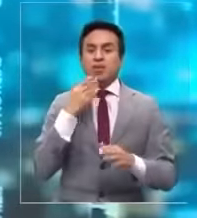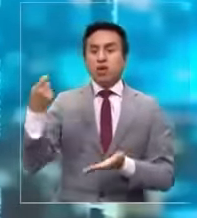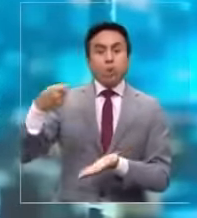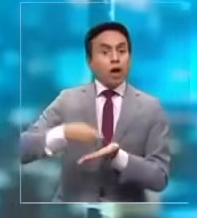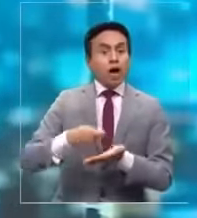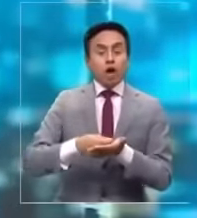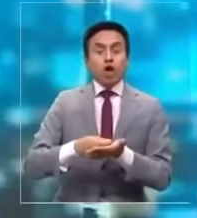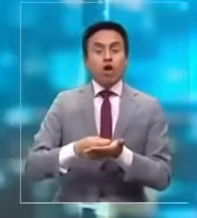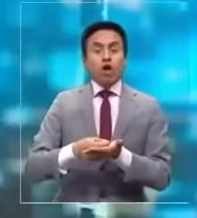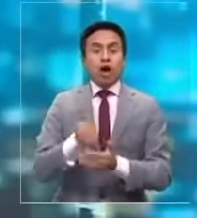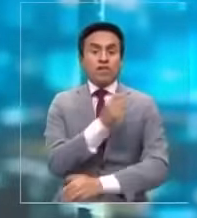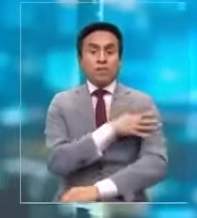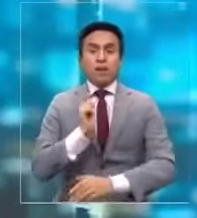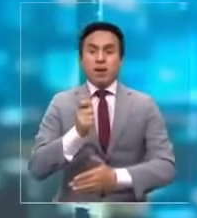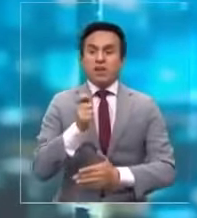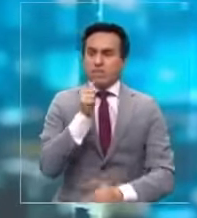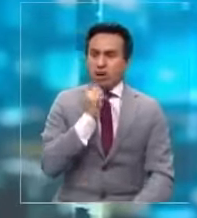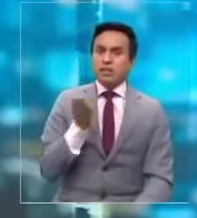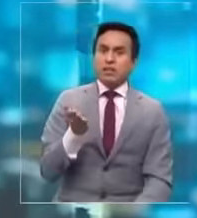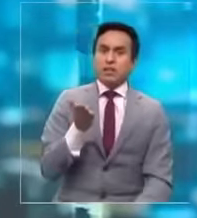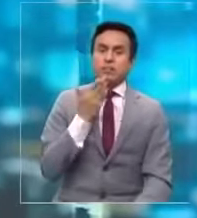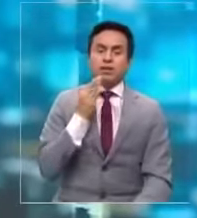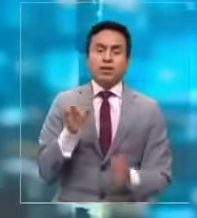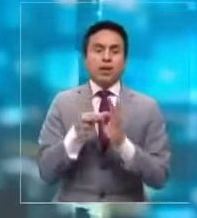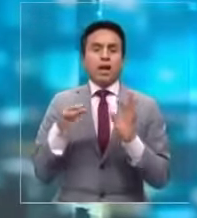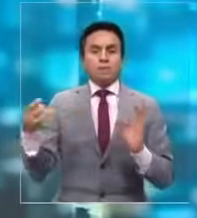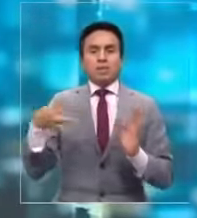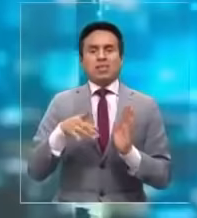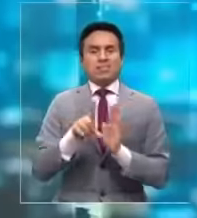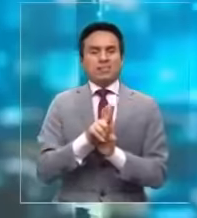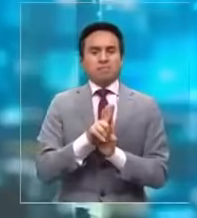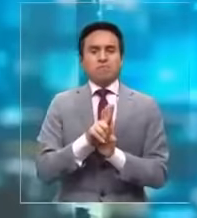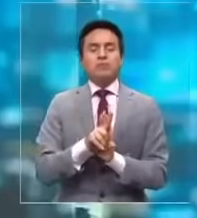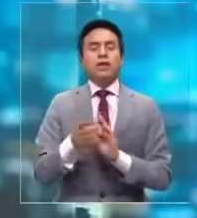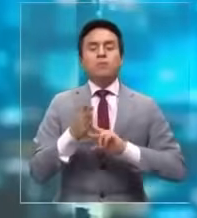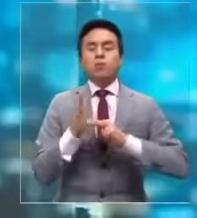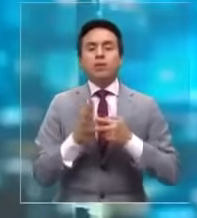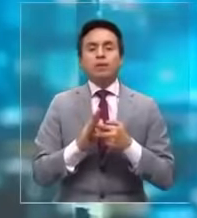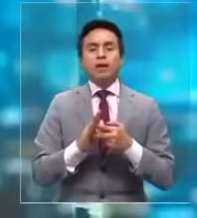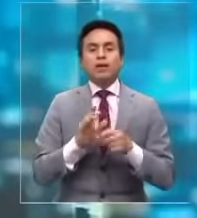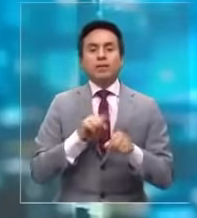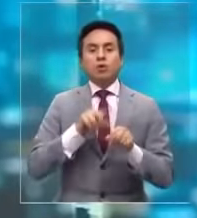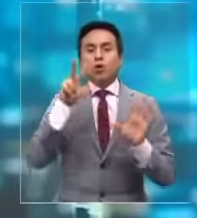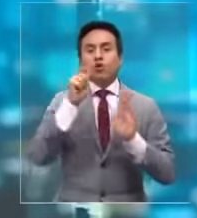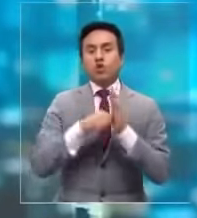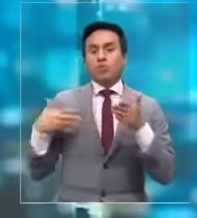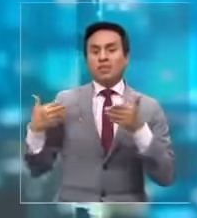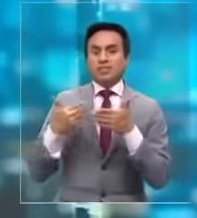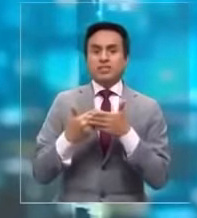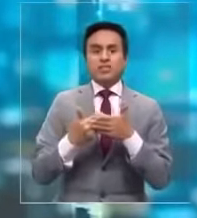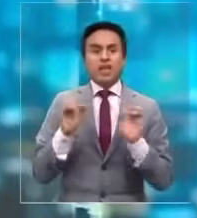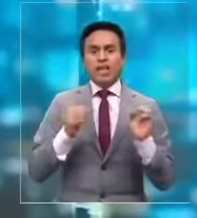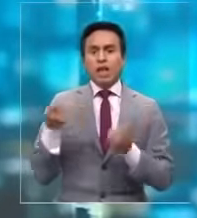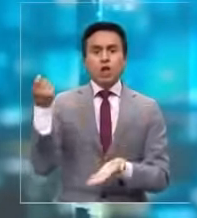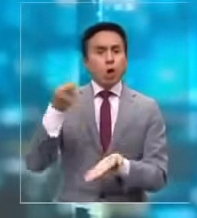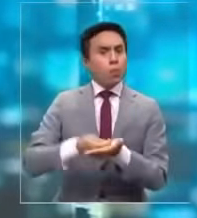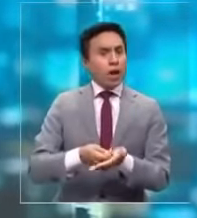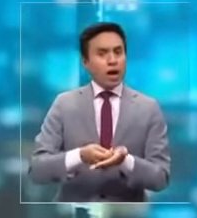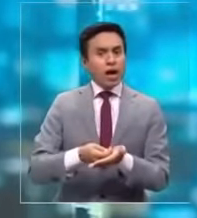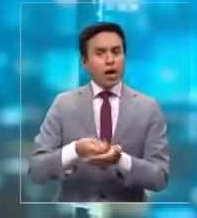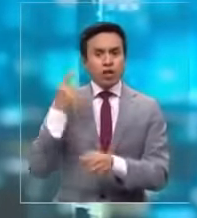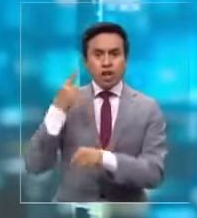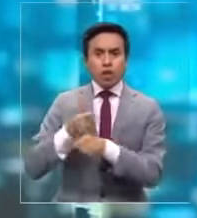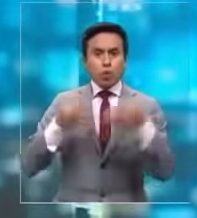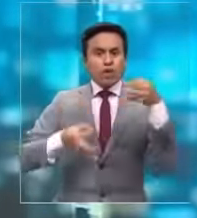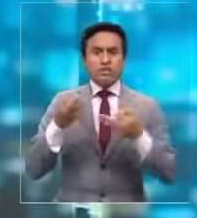habían pagado las cotizaciones previsionales, una grave falta a la ley. El problema es que ya han pasado 8 meses y todavía no le pagan lo